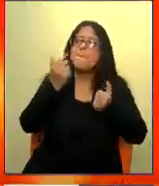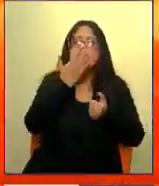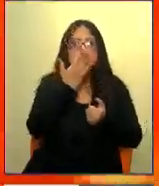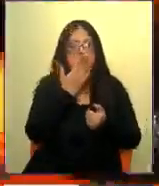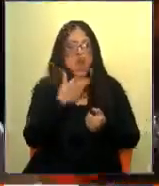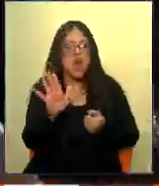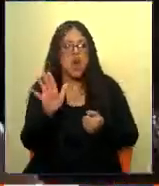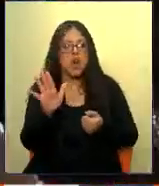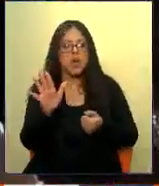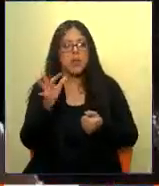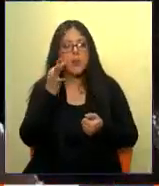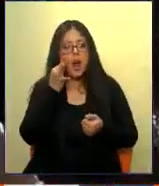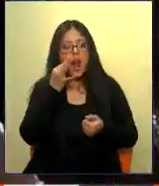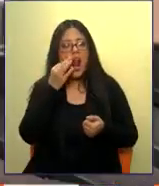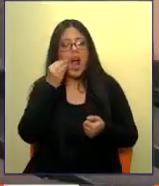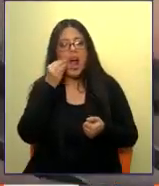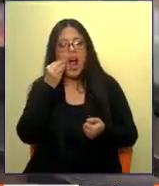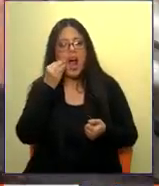preparaciones.